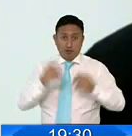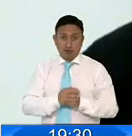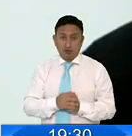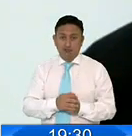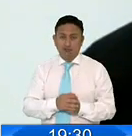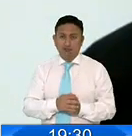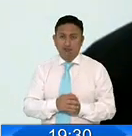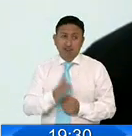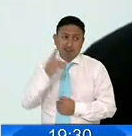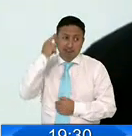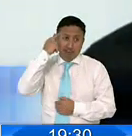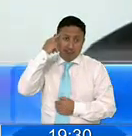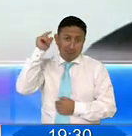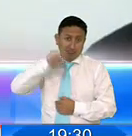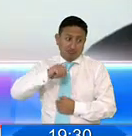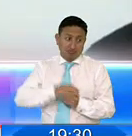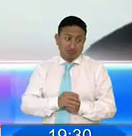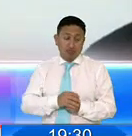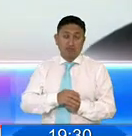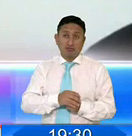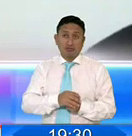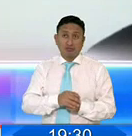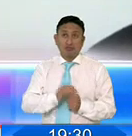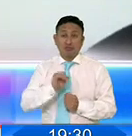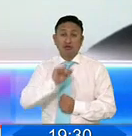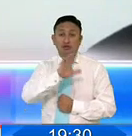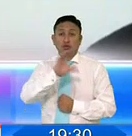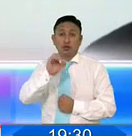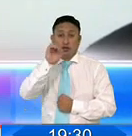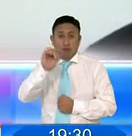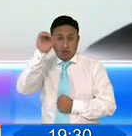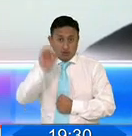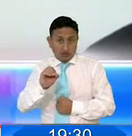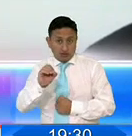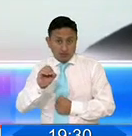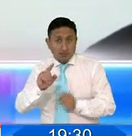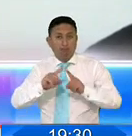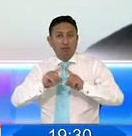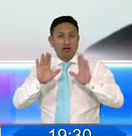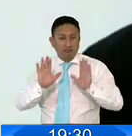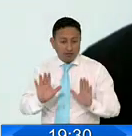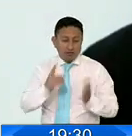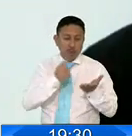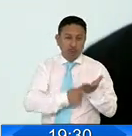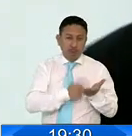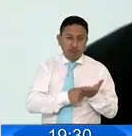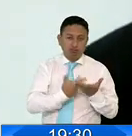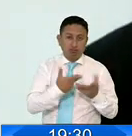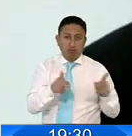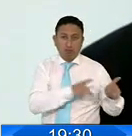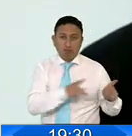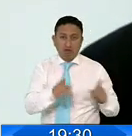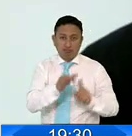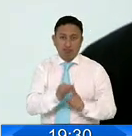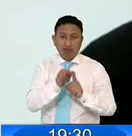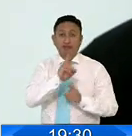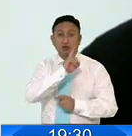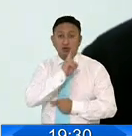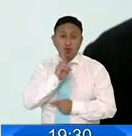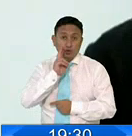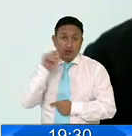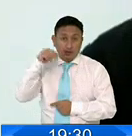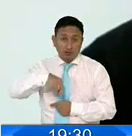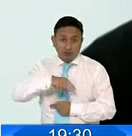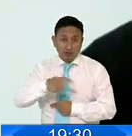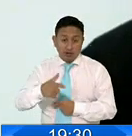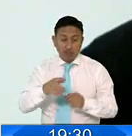que puede ser una alternativa el 50% de aforo, pero estamos trabajando ya en este plan piloto. Los restaurantes pudieran sacar